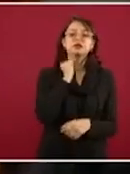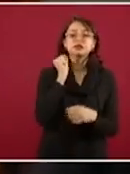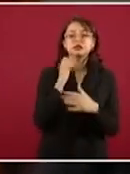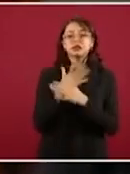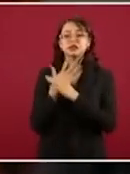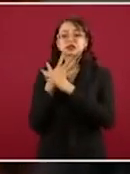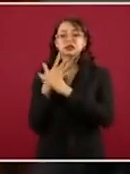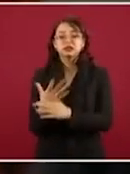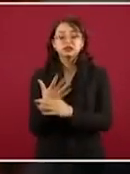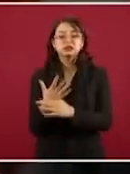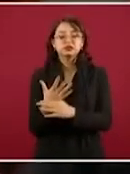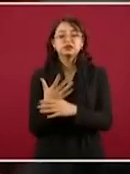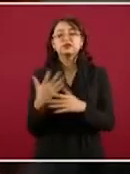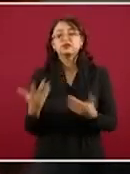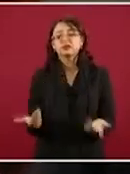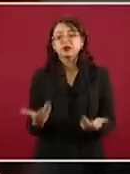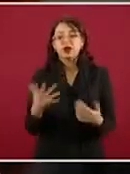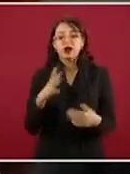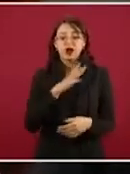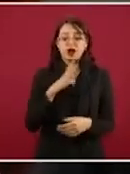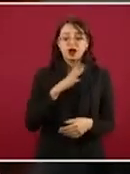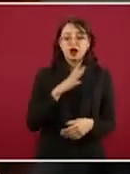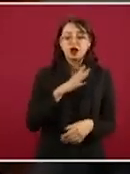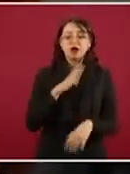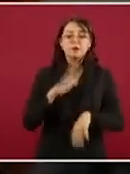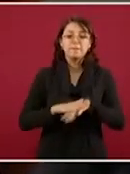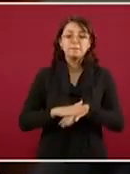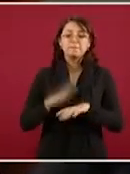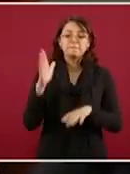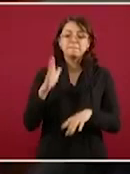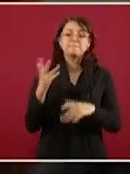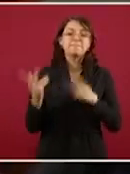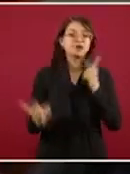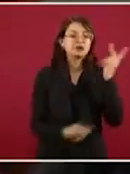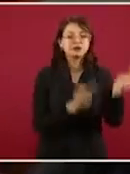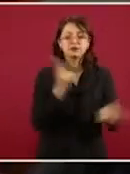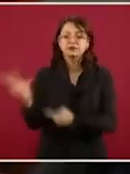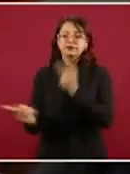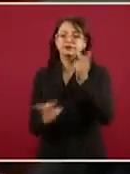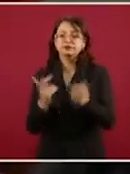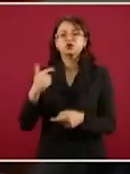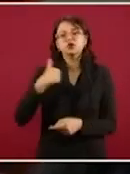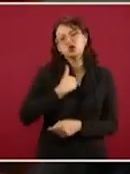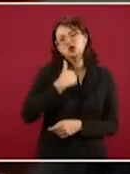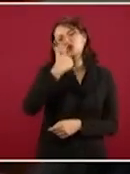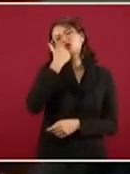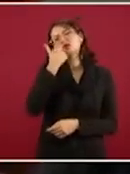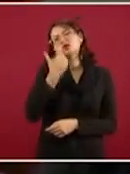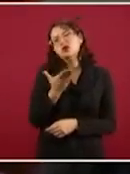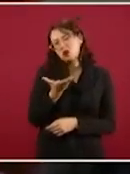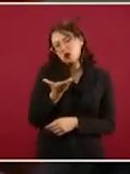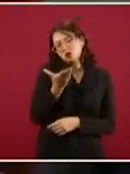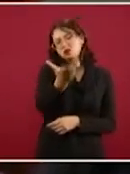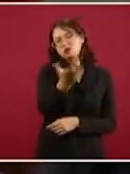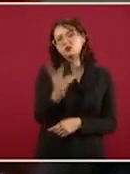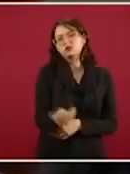que se tiene que hacer mucho más el tema de las consultas. Yo le quisiera preguntar a usted, ¿qué posición tiene